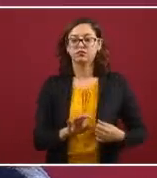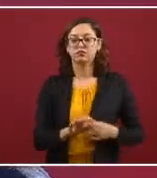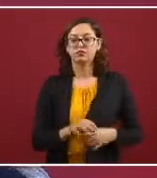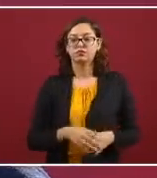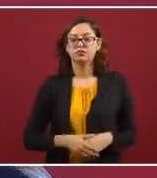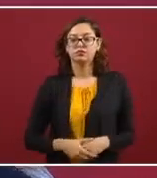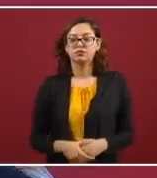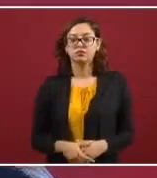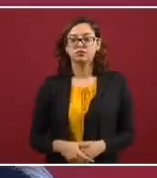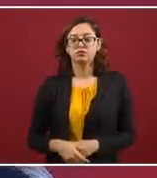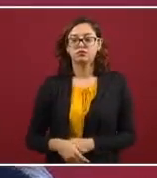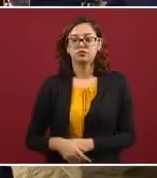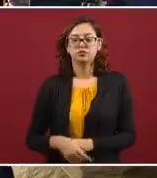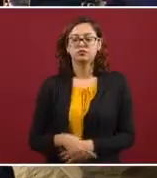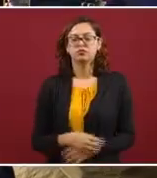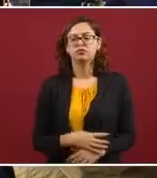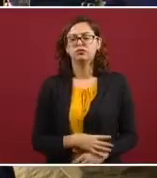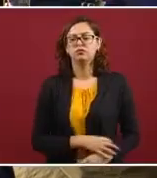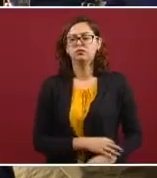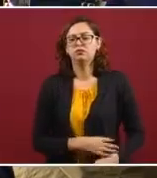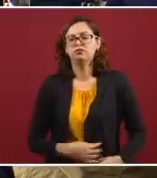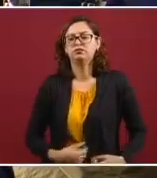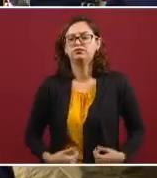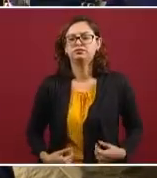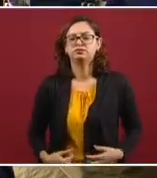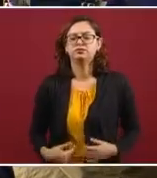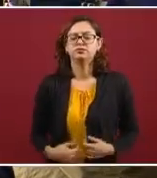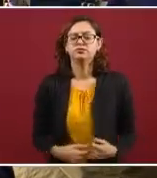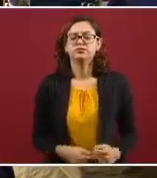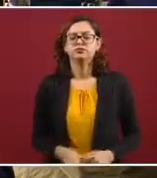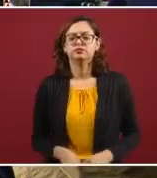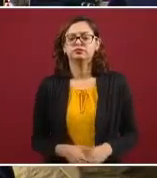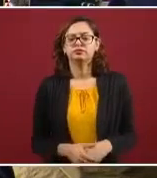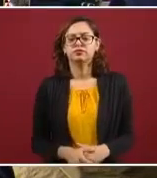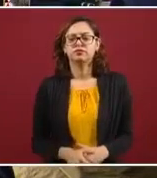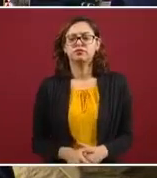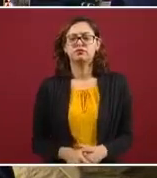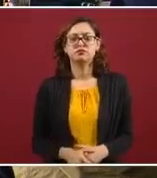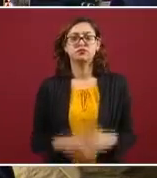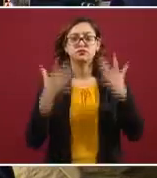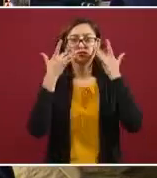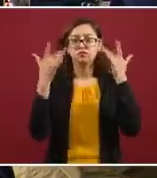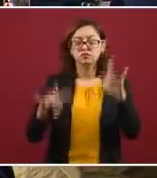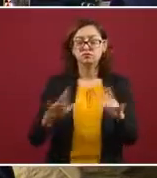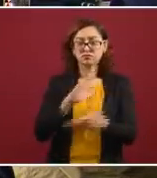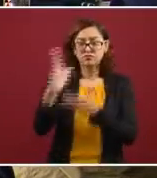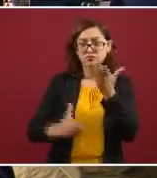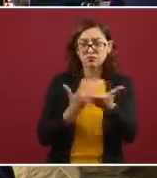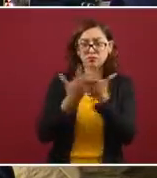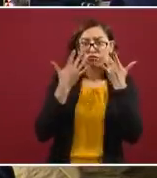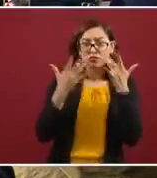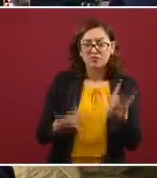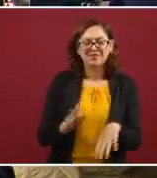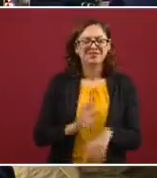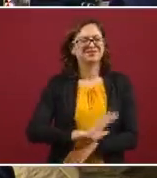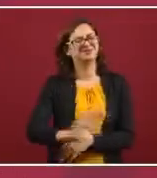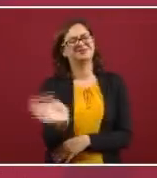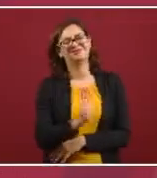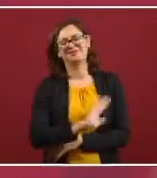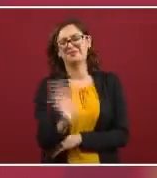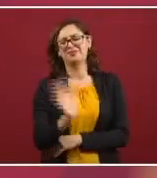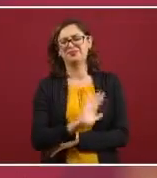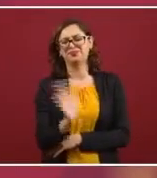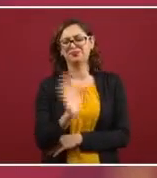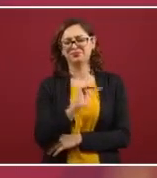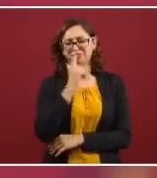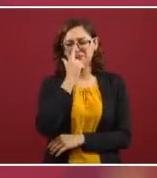Renuncias con Audomaro y Durazo. ¿Le han presentado la renuncia? No. Eso es, okay. Es